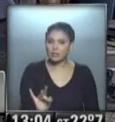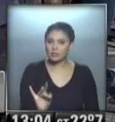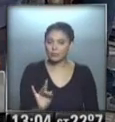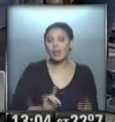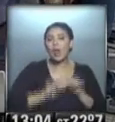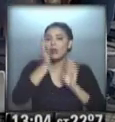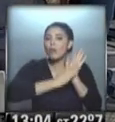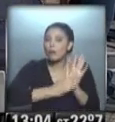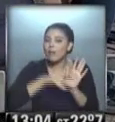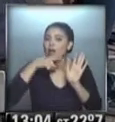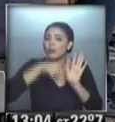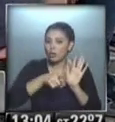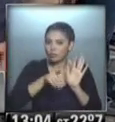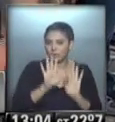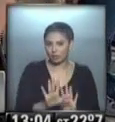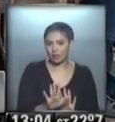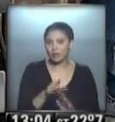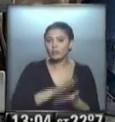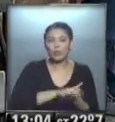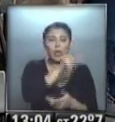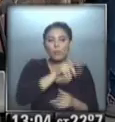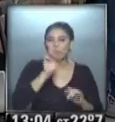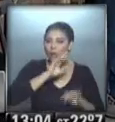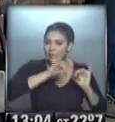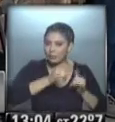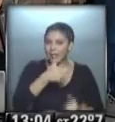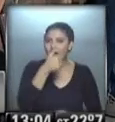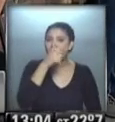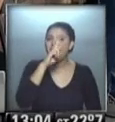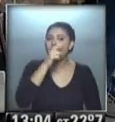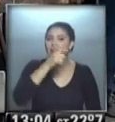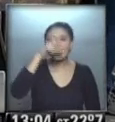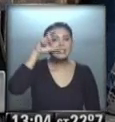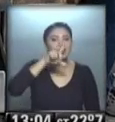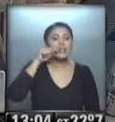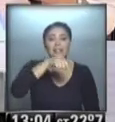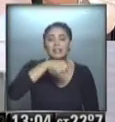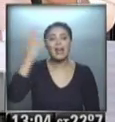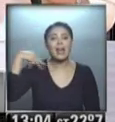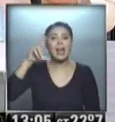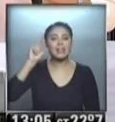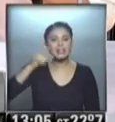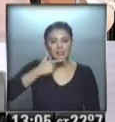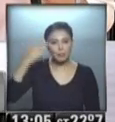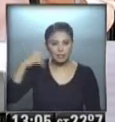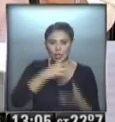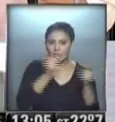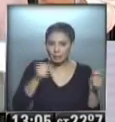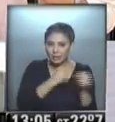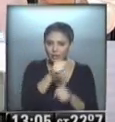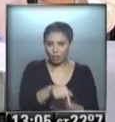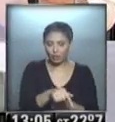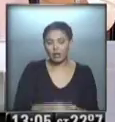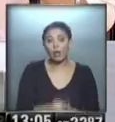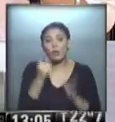a algunas pruebas que lo comprometen seriamente con Araceli Ramos, quien recordamos está desaparecida desde el 30 de septiembre pasado. Una de las pruebas tiene